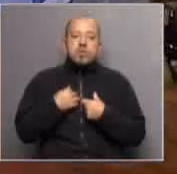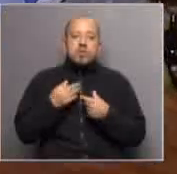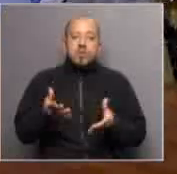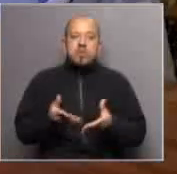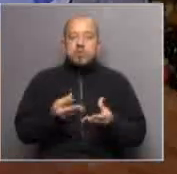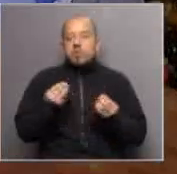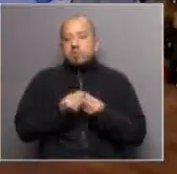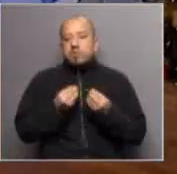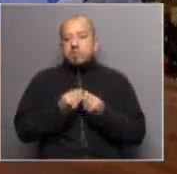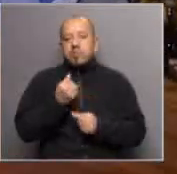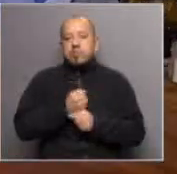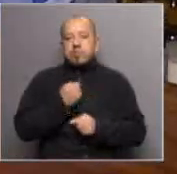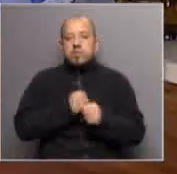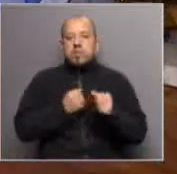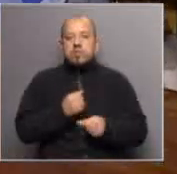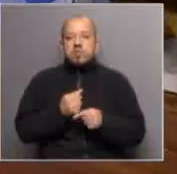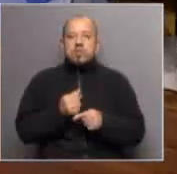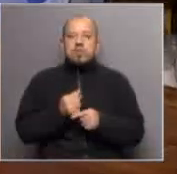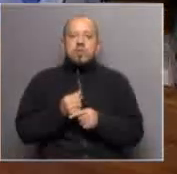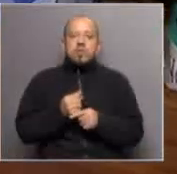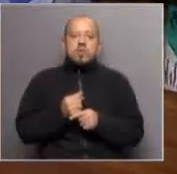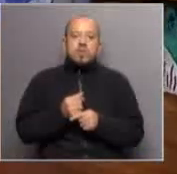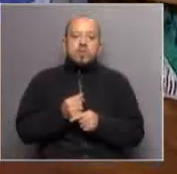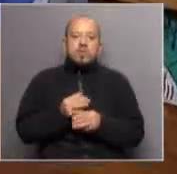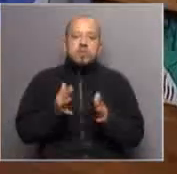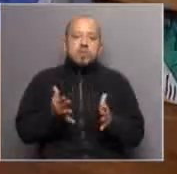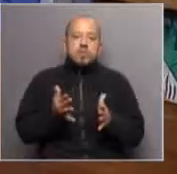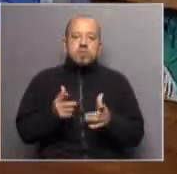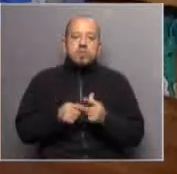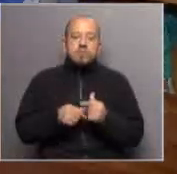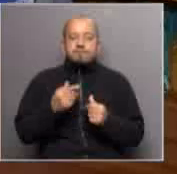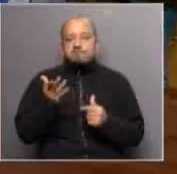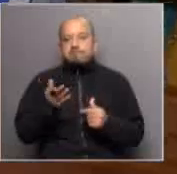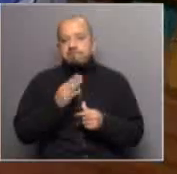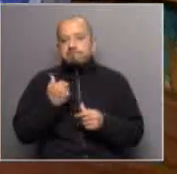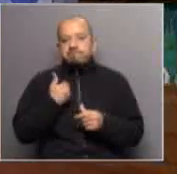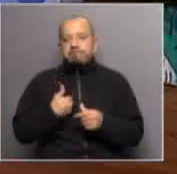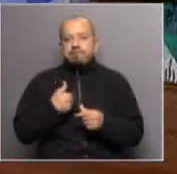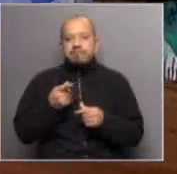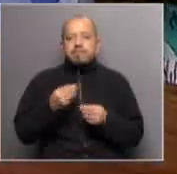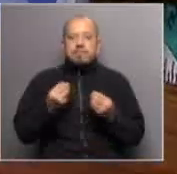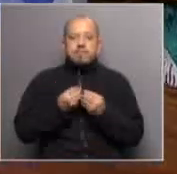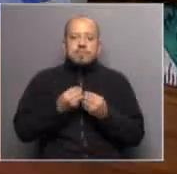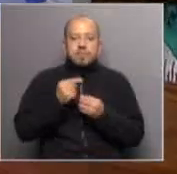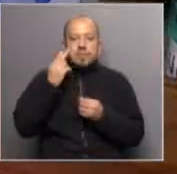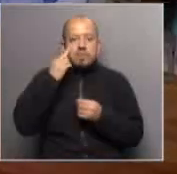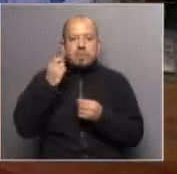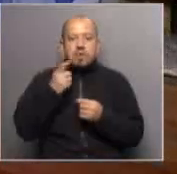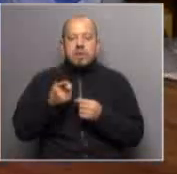mucho trabajo, pero sobrevivimos. Y bueno, lamentablemente muchos bares han quedado por la